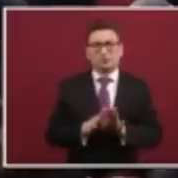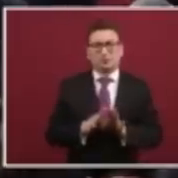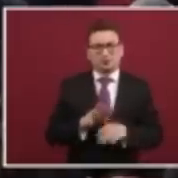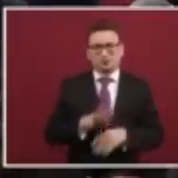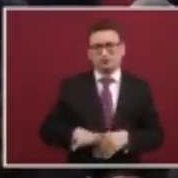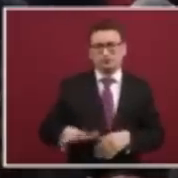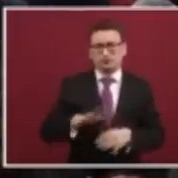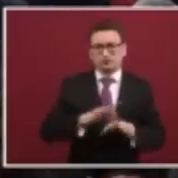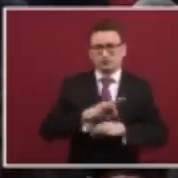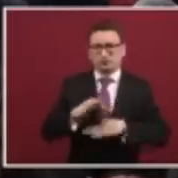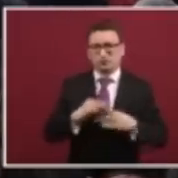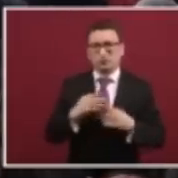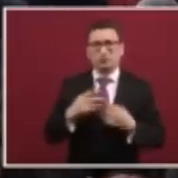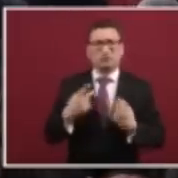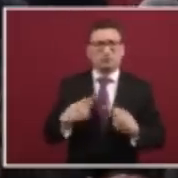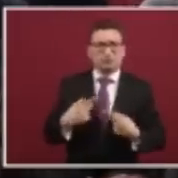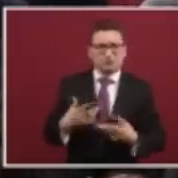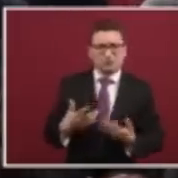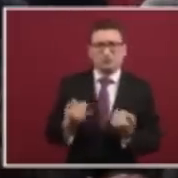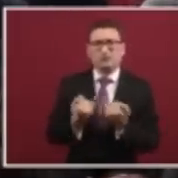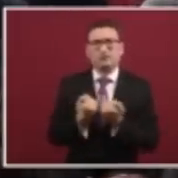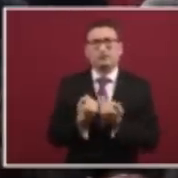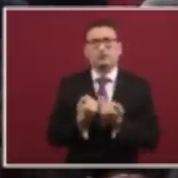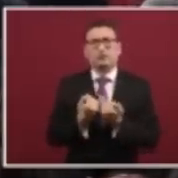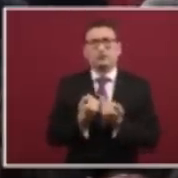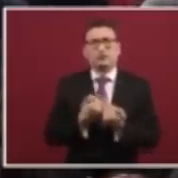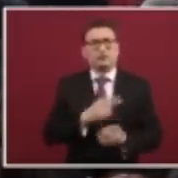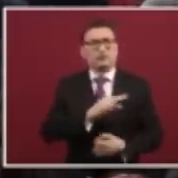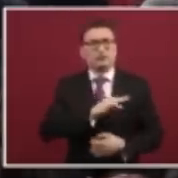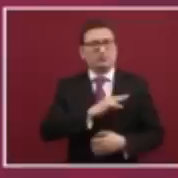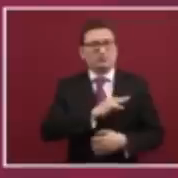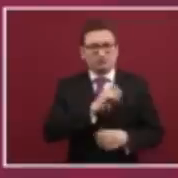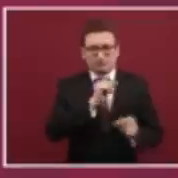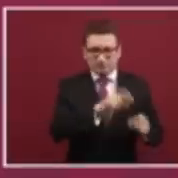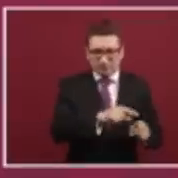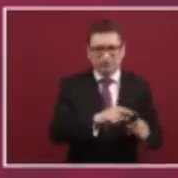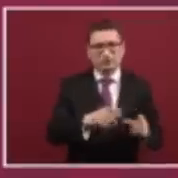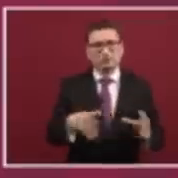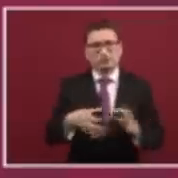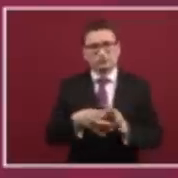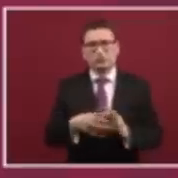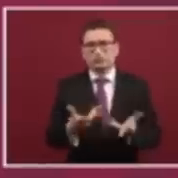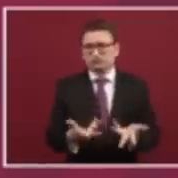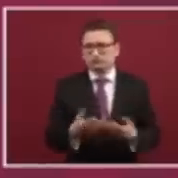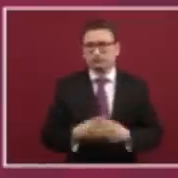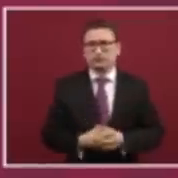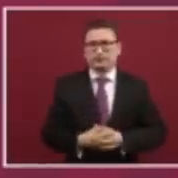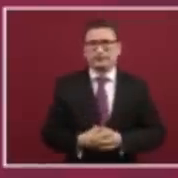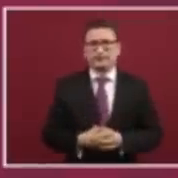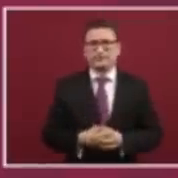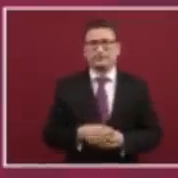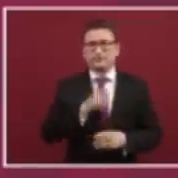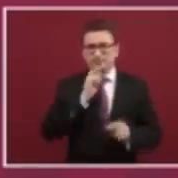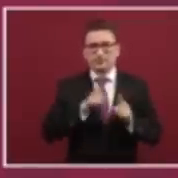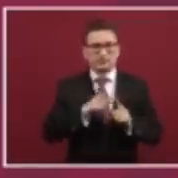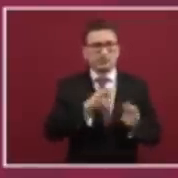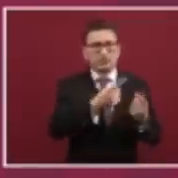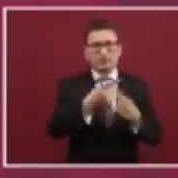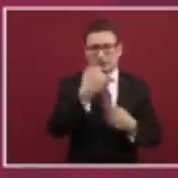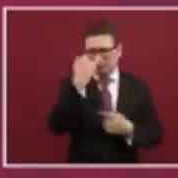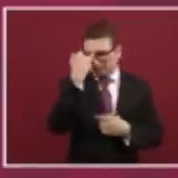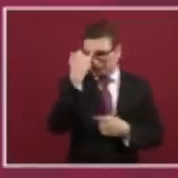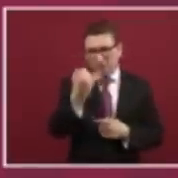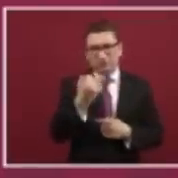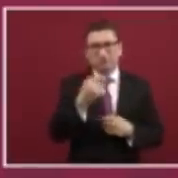público, tiene que ver también con el sector privado. Entonces, había la idea de que